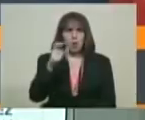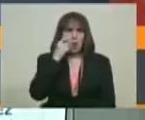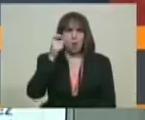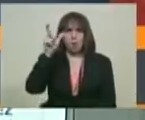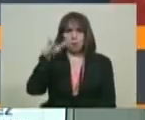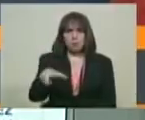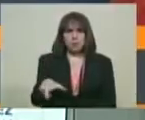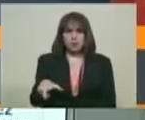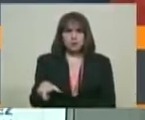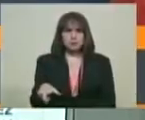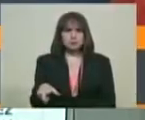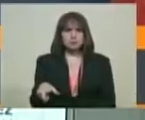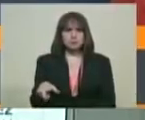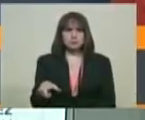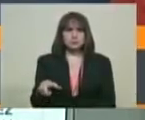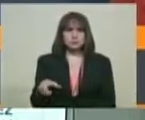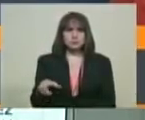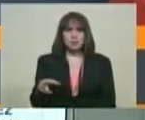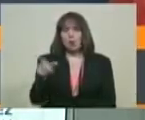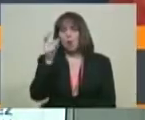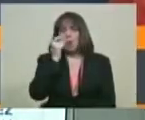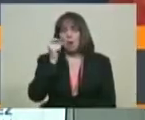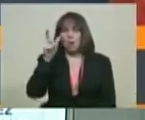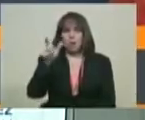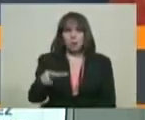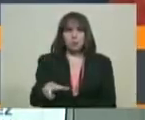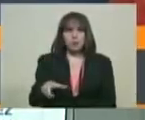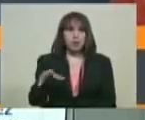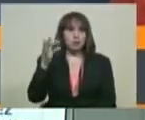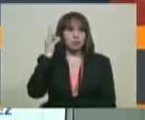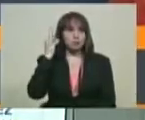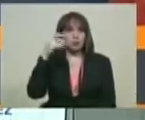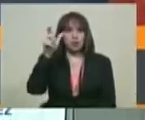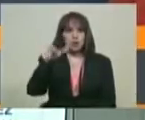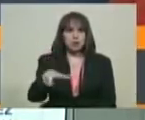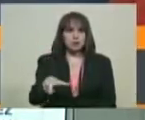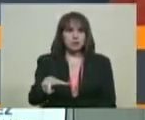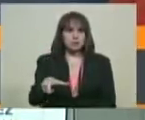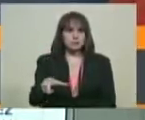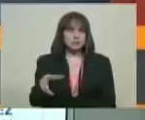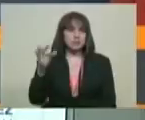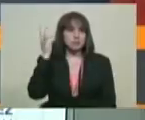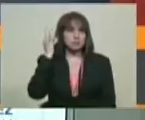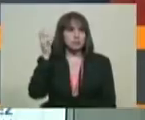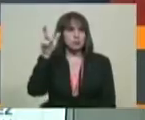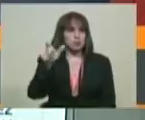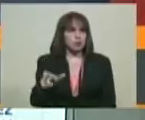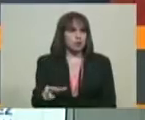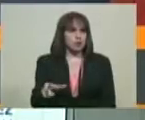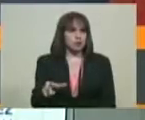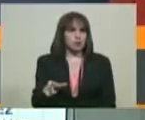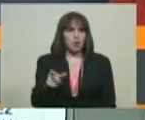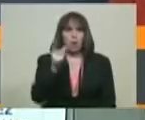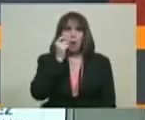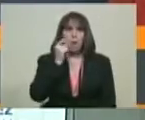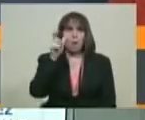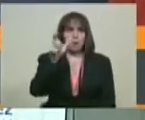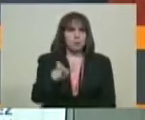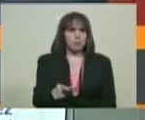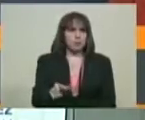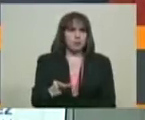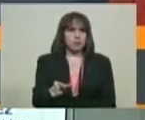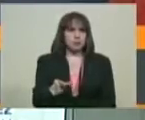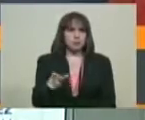Carlos Aznárez, Fernando Buenabad, Estela Caloni, Bernard Cassin, Javier Couso,